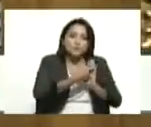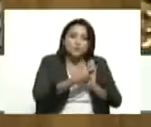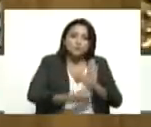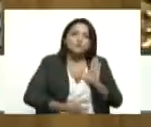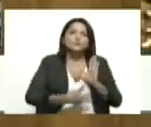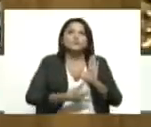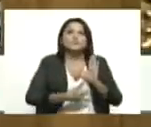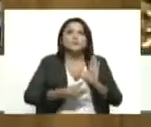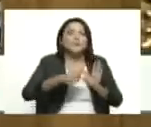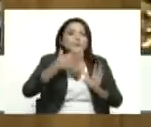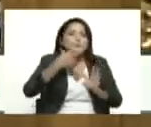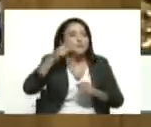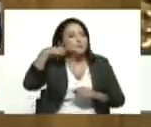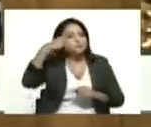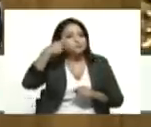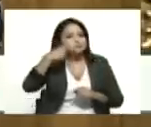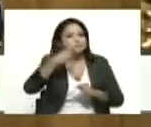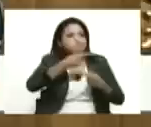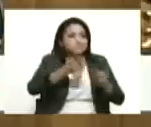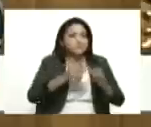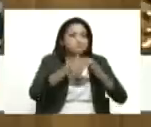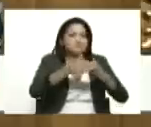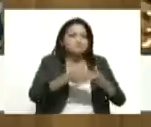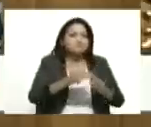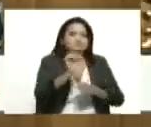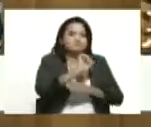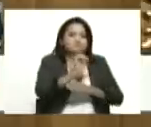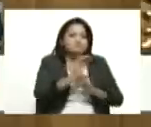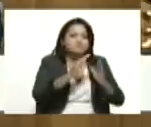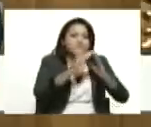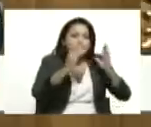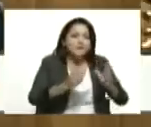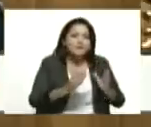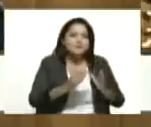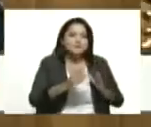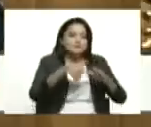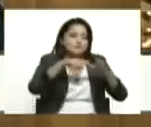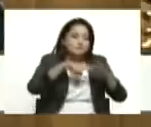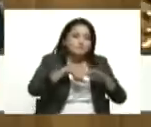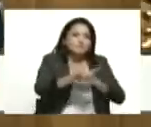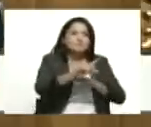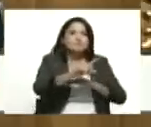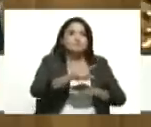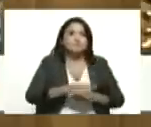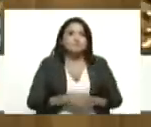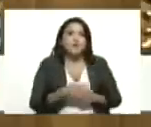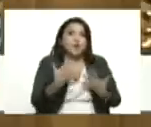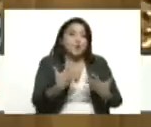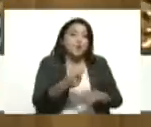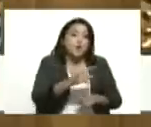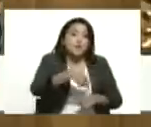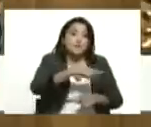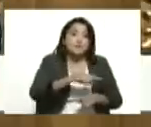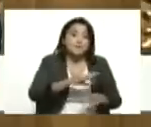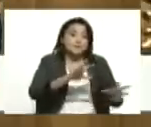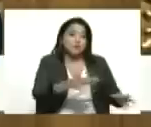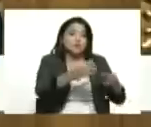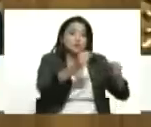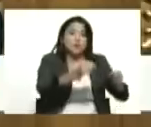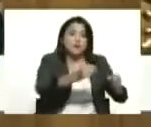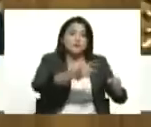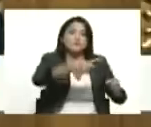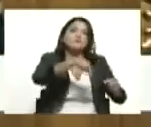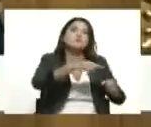y gravar, incautación, embargo o decomiso cuando fuere necesario y urgente asegurar un bien sobre el